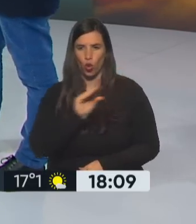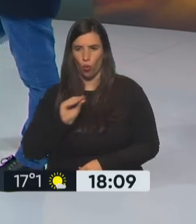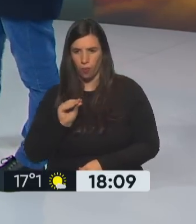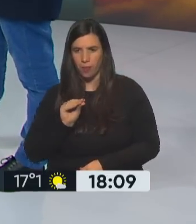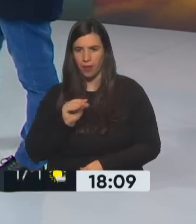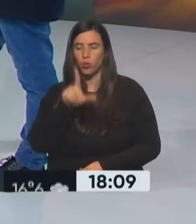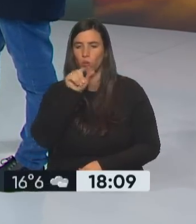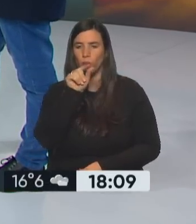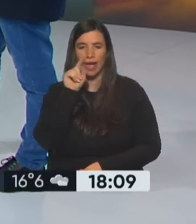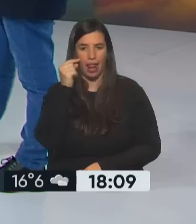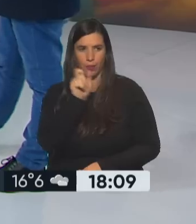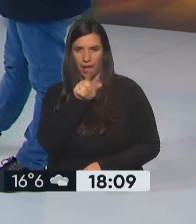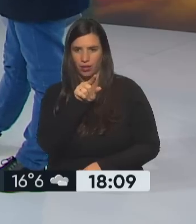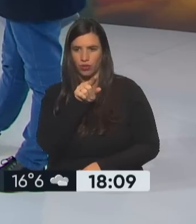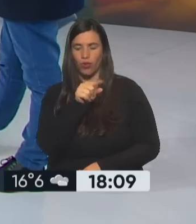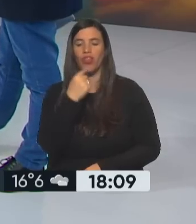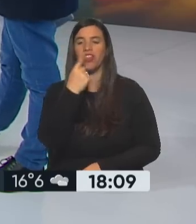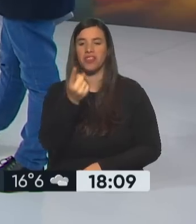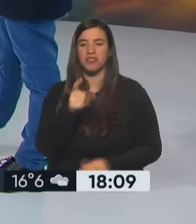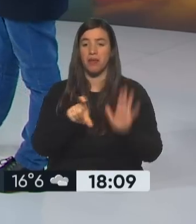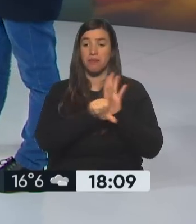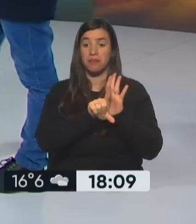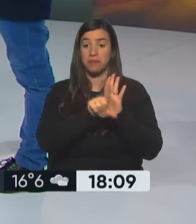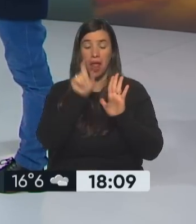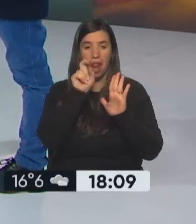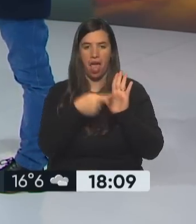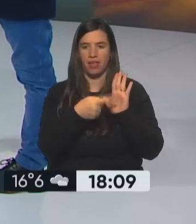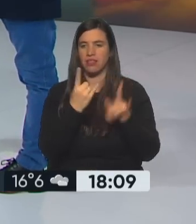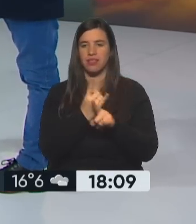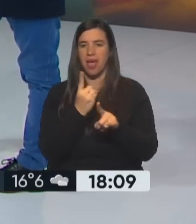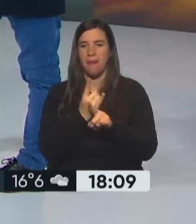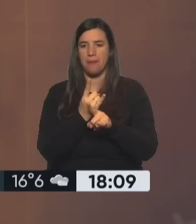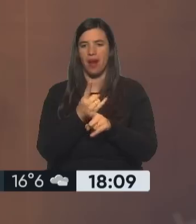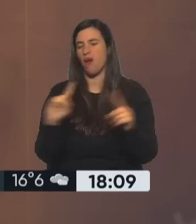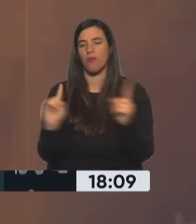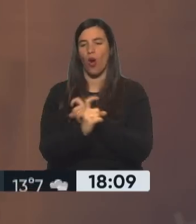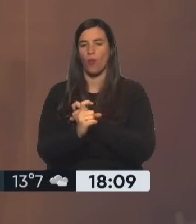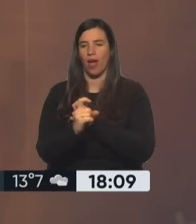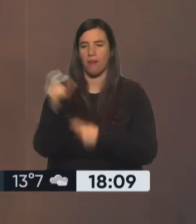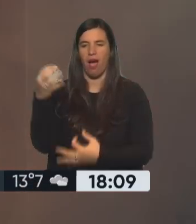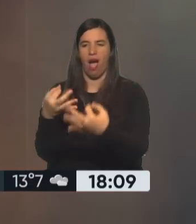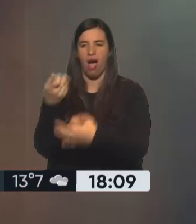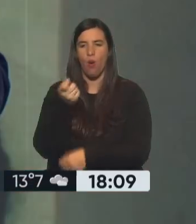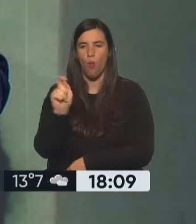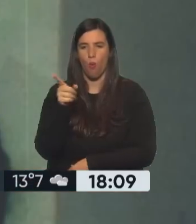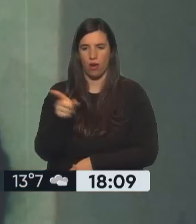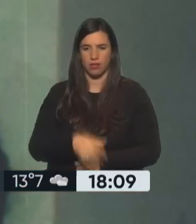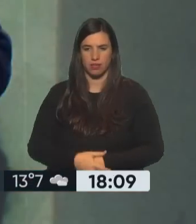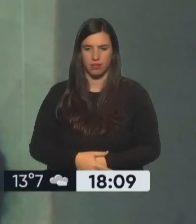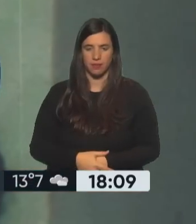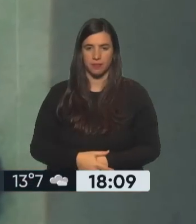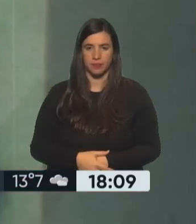los que violan la ley siempre tienen problemas con los jueces. En este marco,